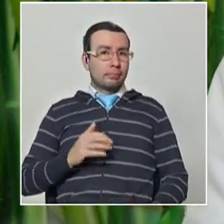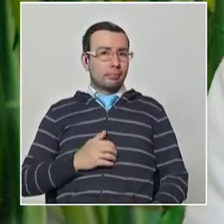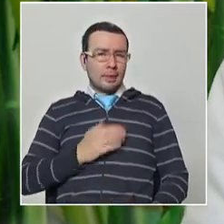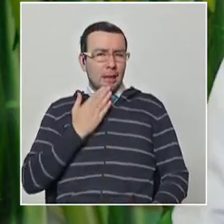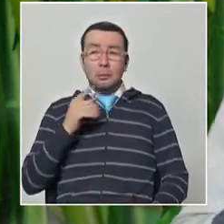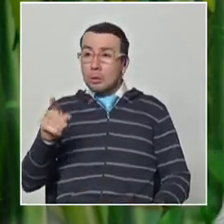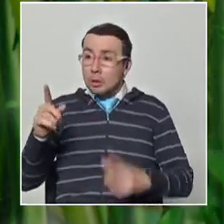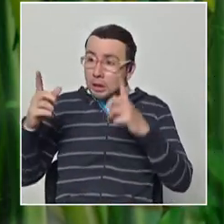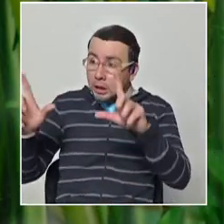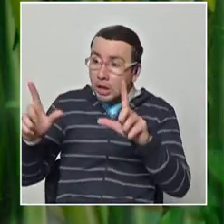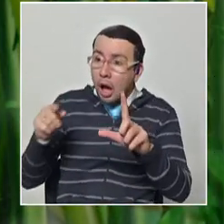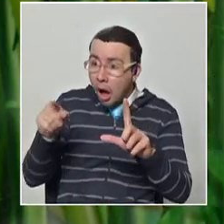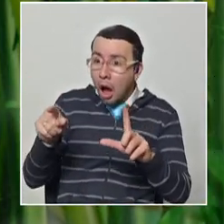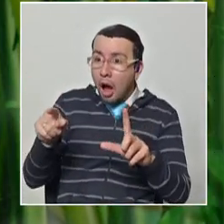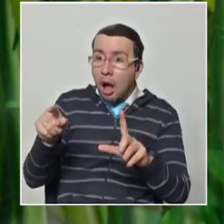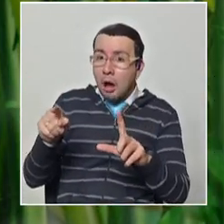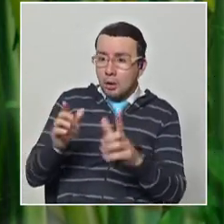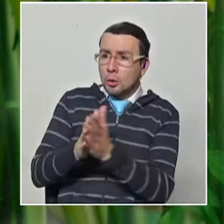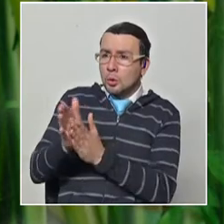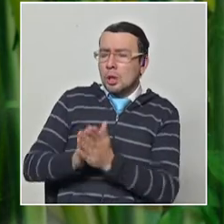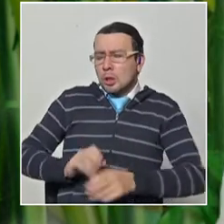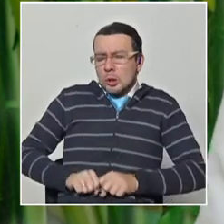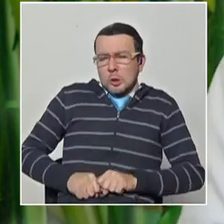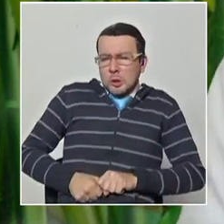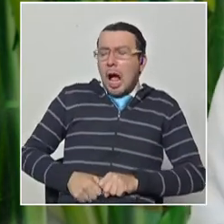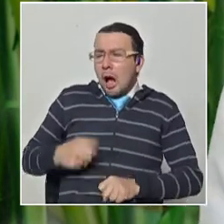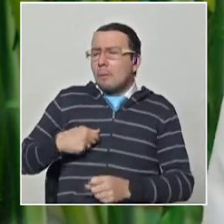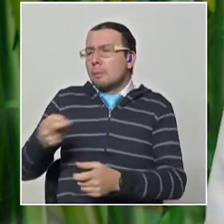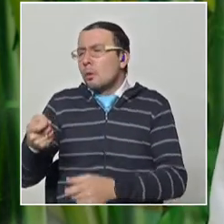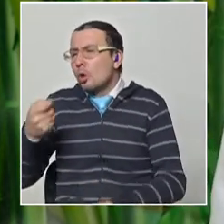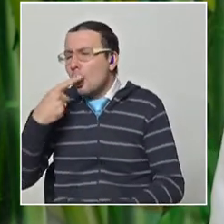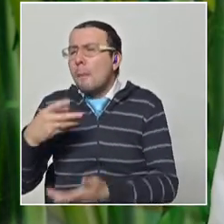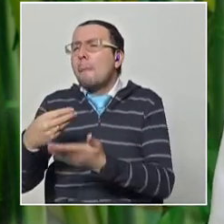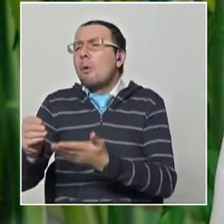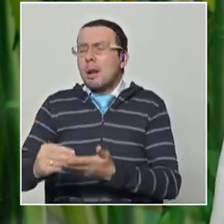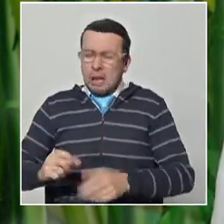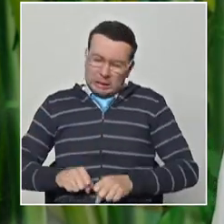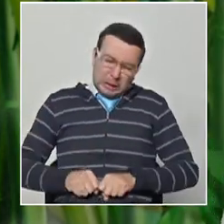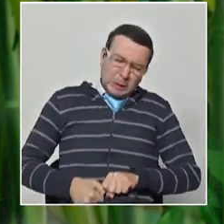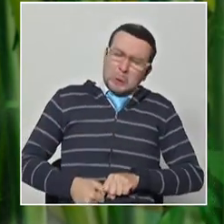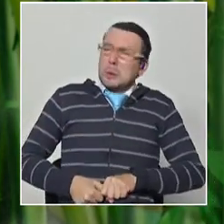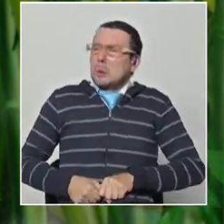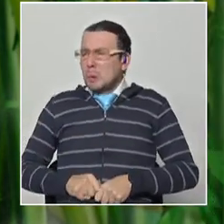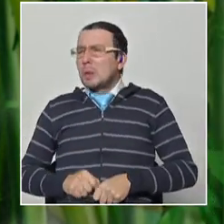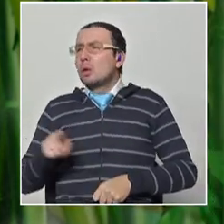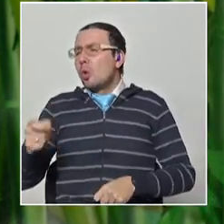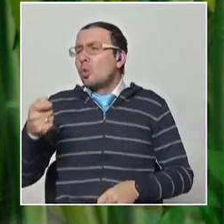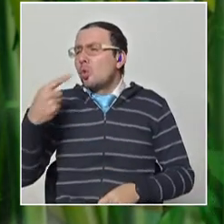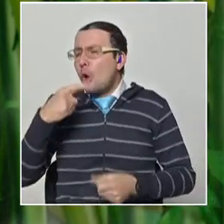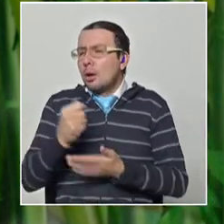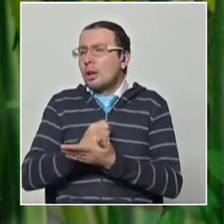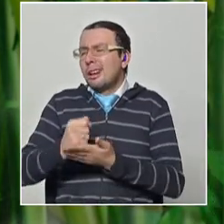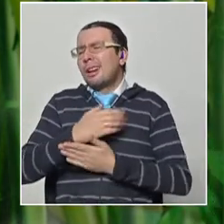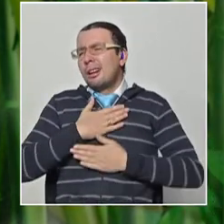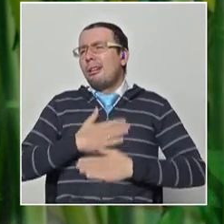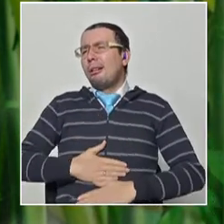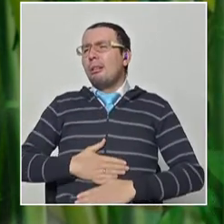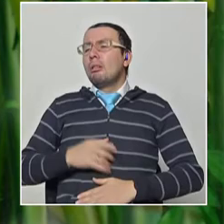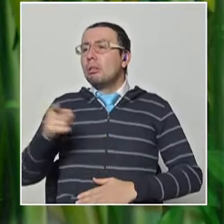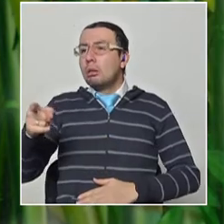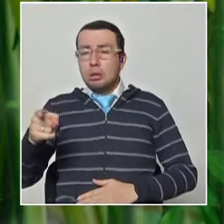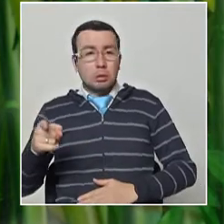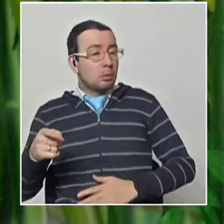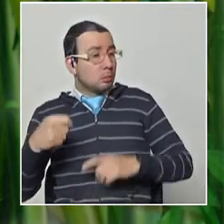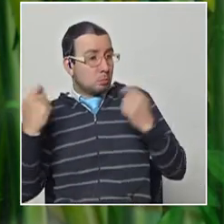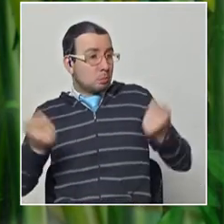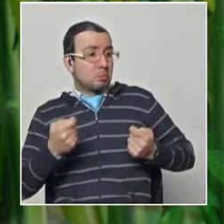me dijeron que no servía me voy para la droguería que me vendan la pastilla me da una pasta para alcohólico es que tengo un cólico severo y entonces la